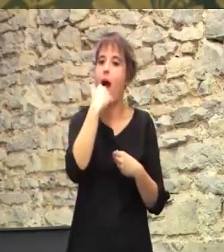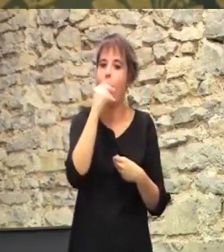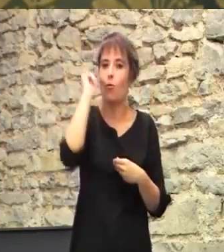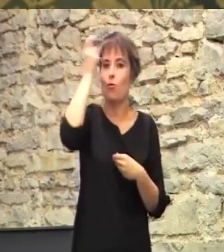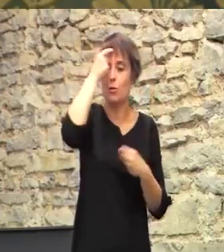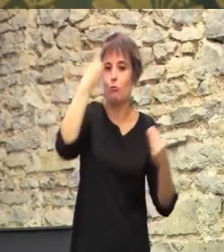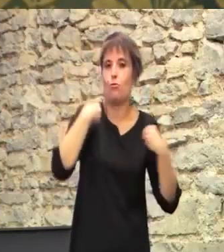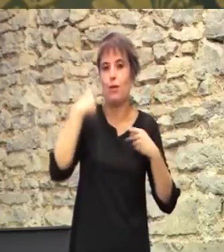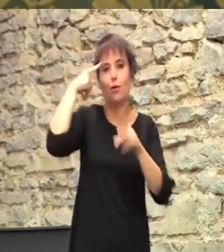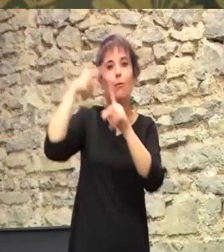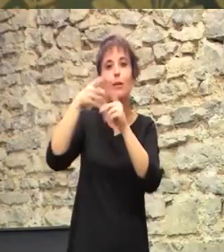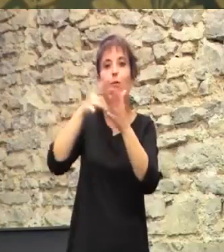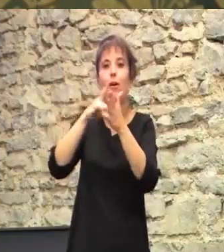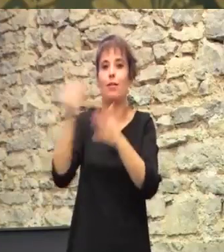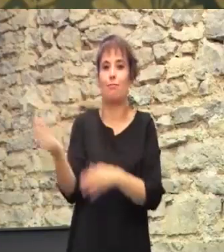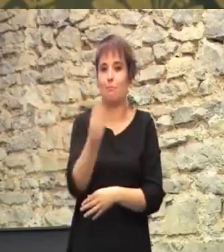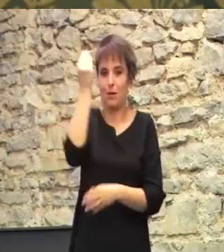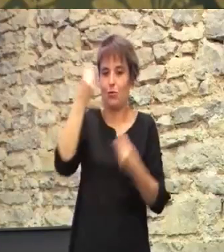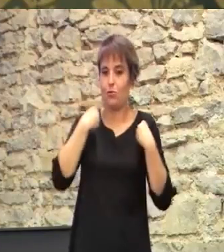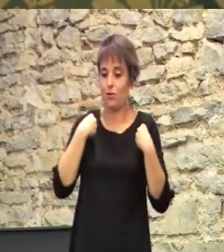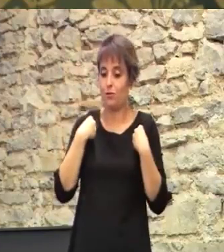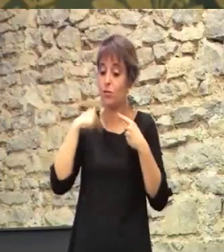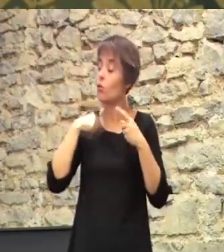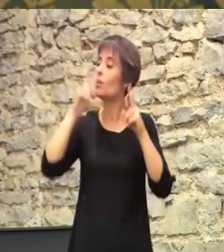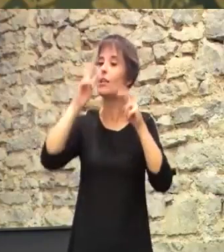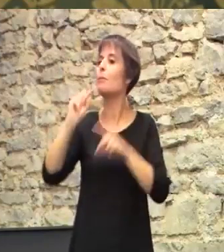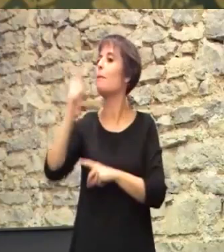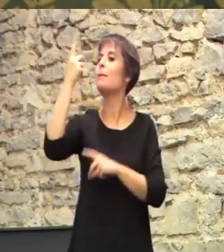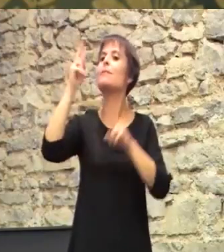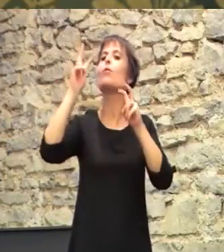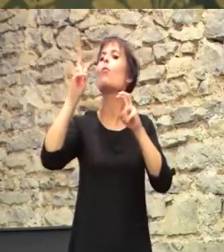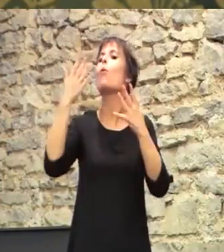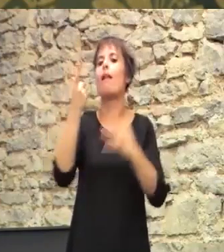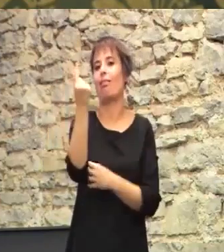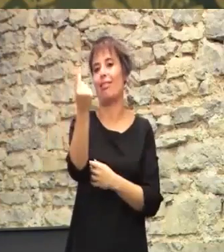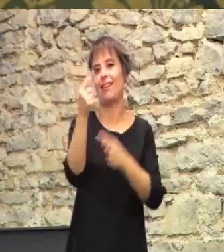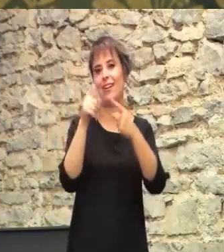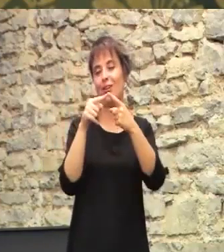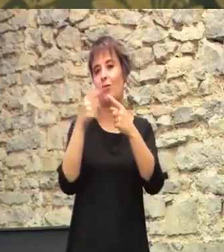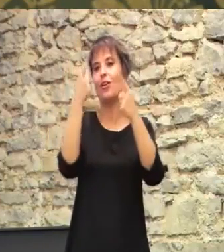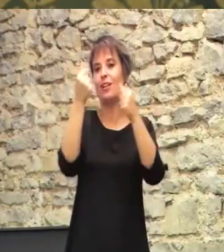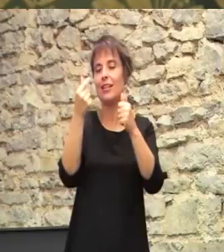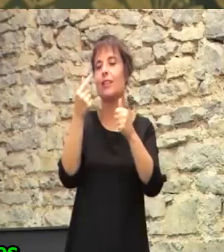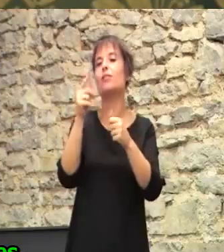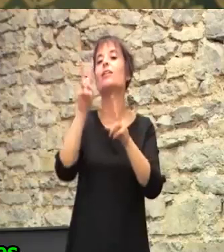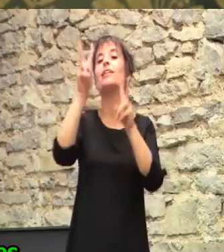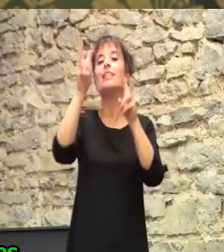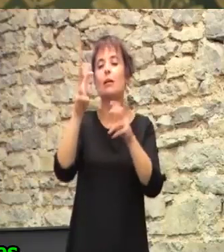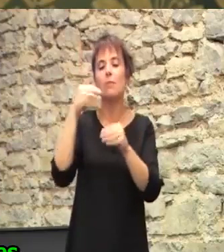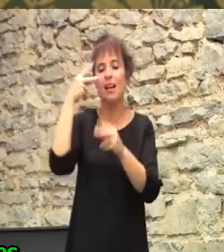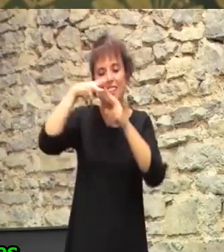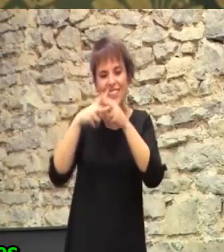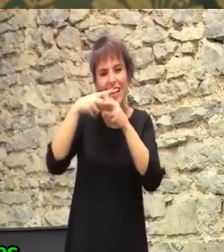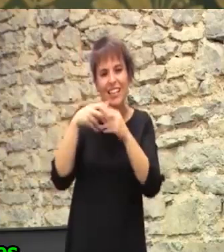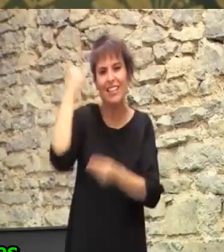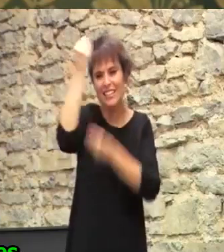mejorar la calidad de vida y empecé con el dinero empecé con el tema del dinero haciendo talleres de reflexión la mayoría